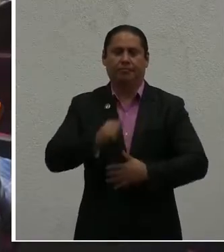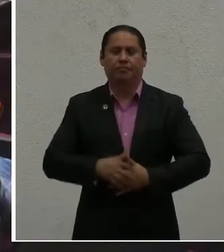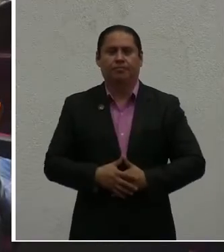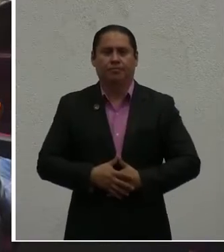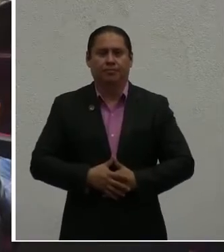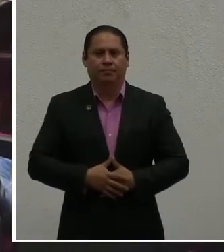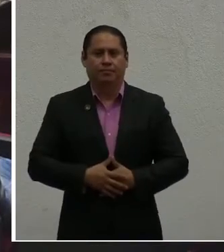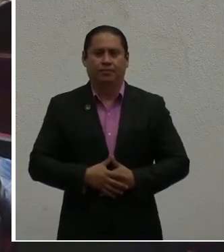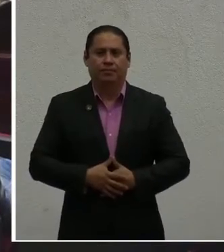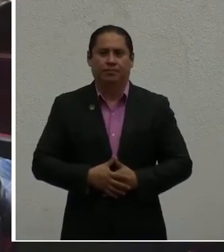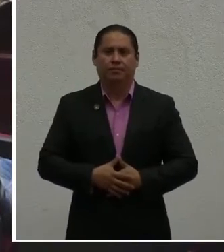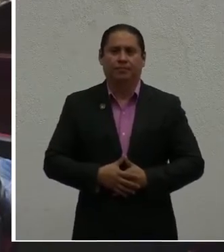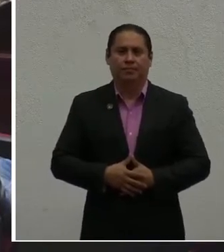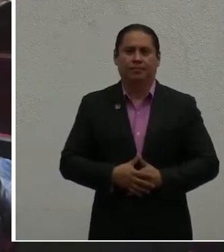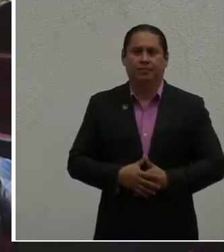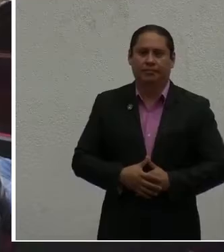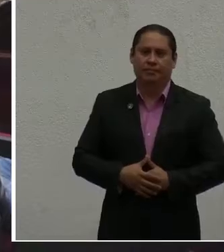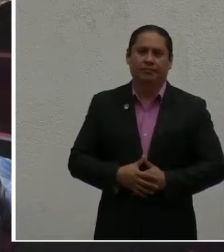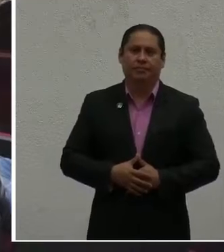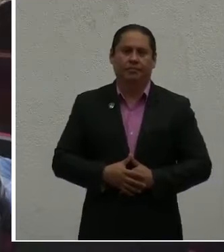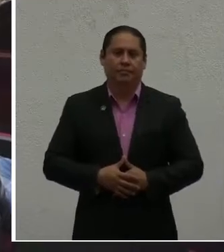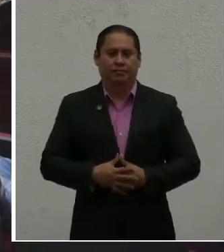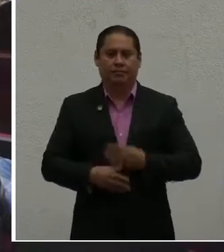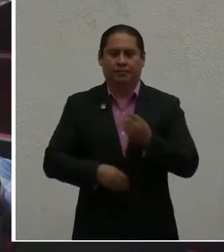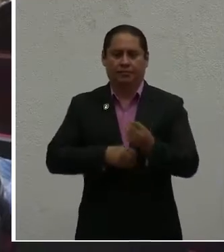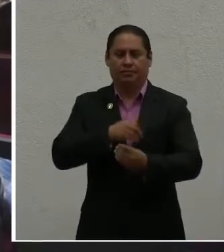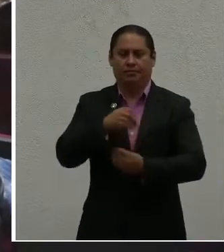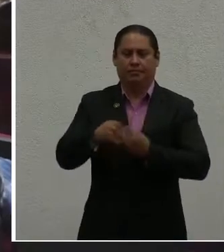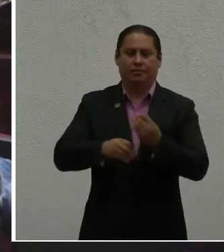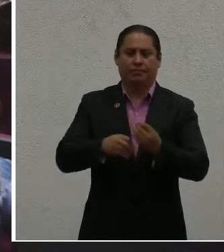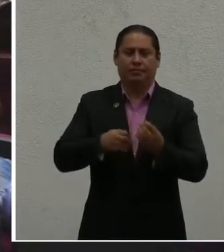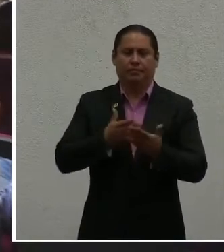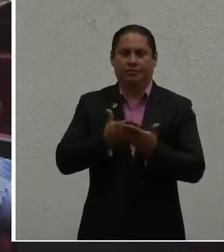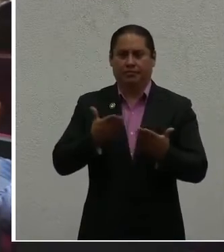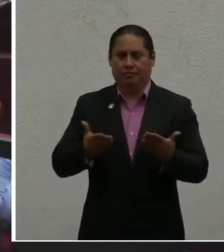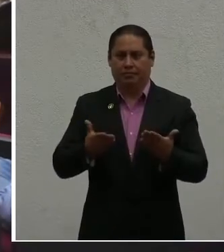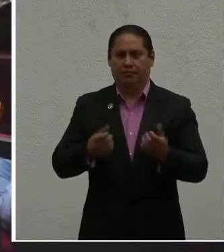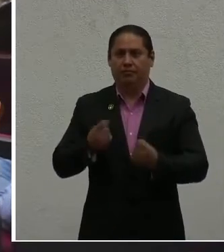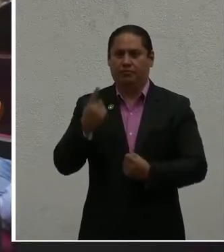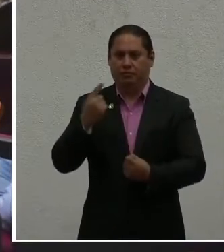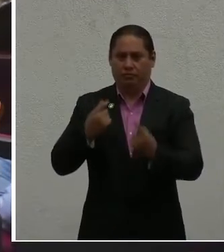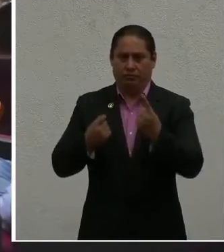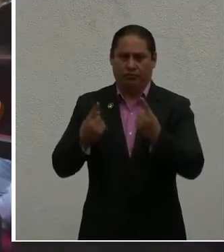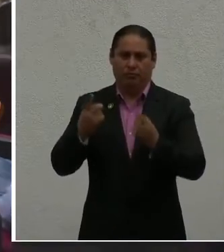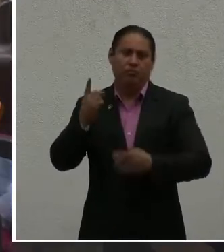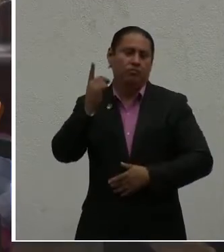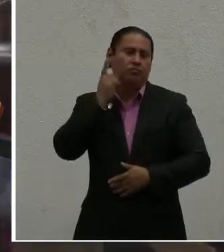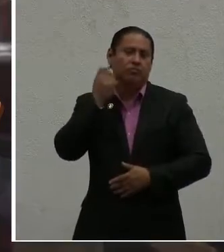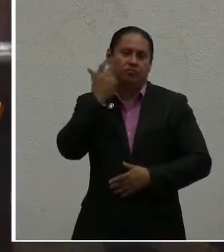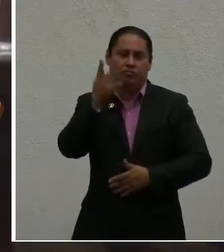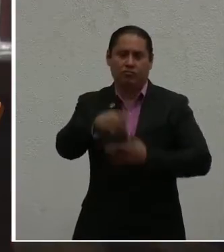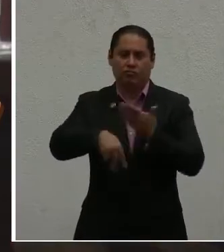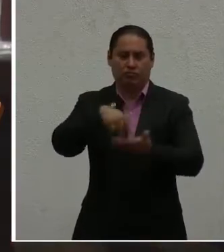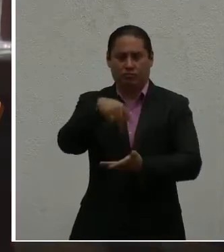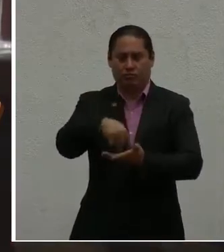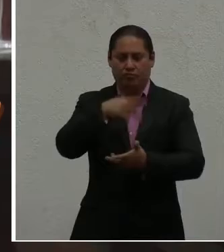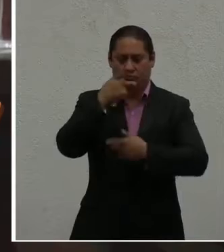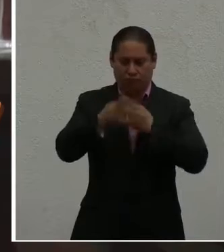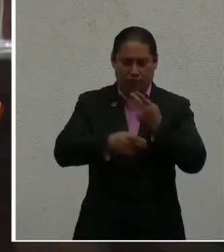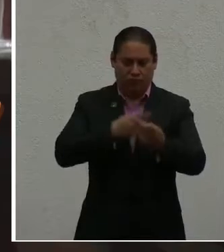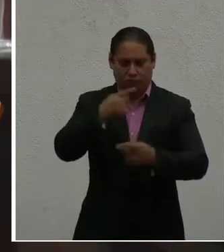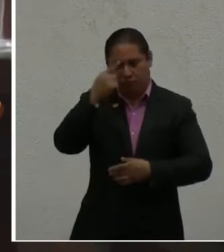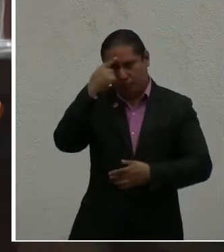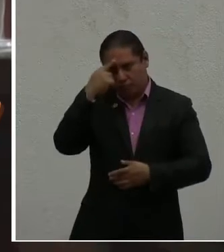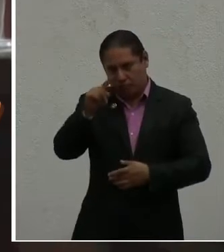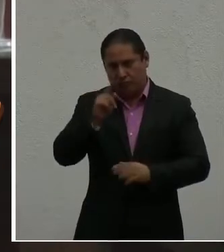presidenta. Está a discusión el dictamen presentado. Si alguna o alguno de los legisladores desea hacer uso de la